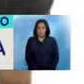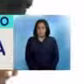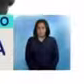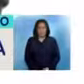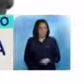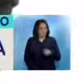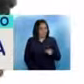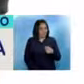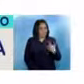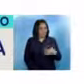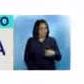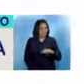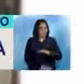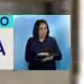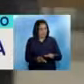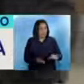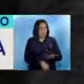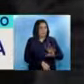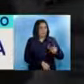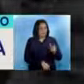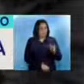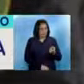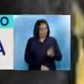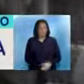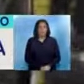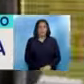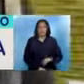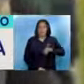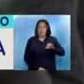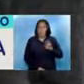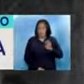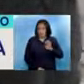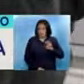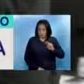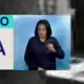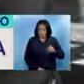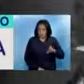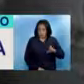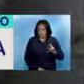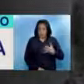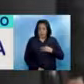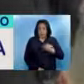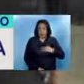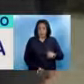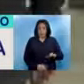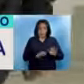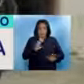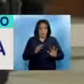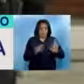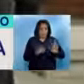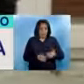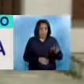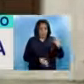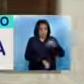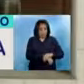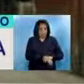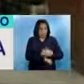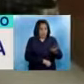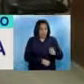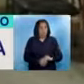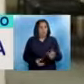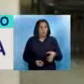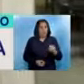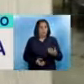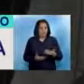Sus días de fechoría terminaron. Joseph Zavala, de 19 años, fue capturado por la policía instantes después de asaltar a